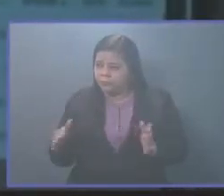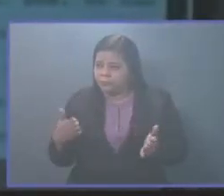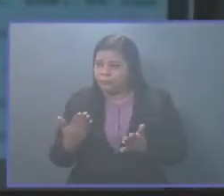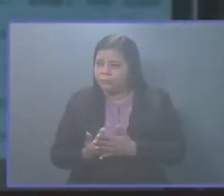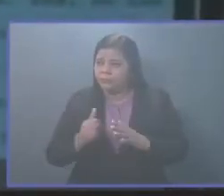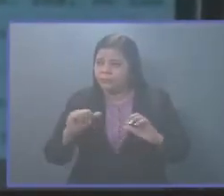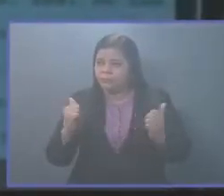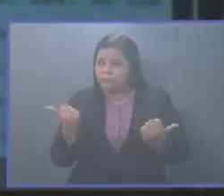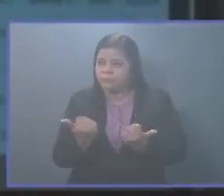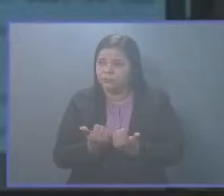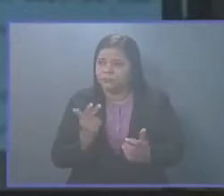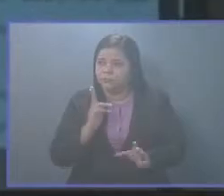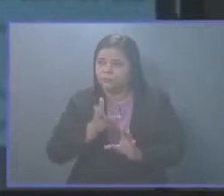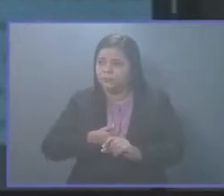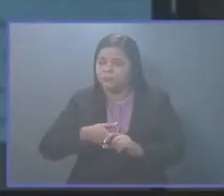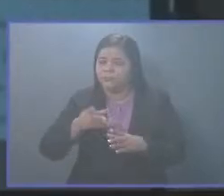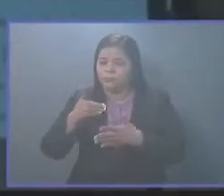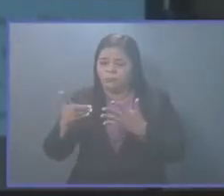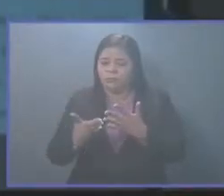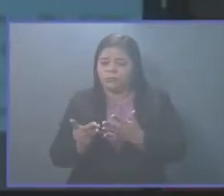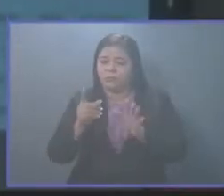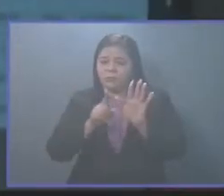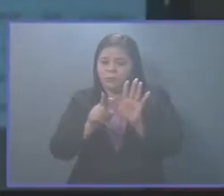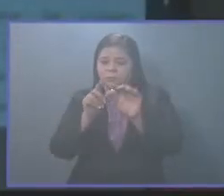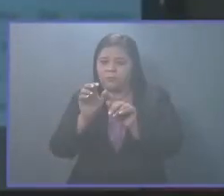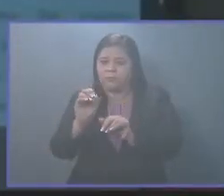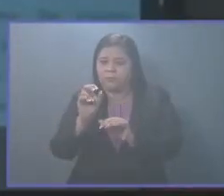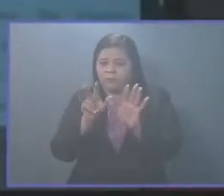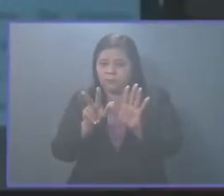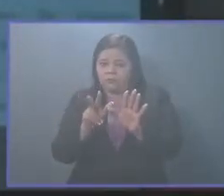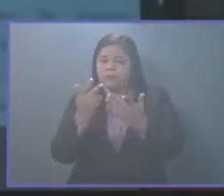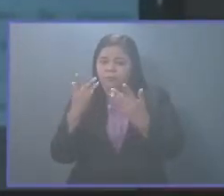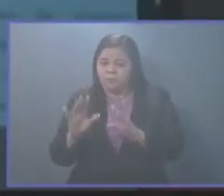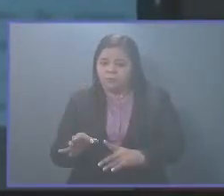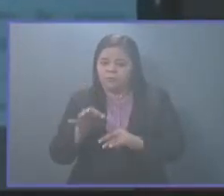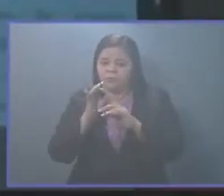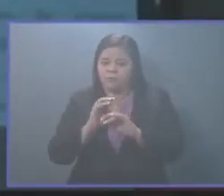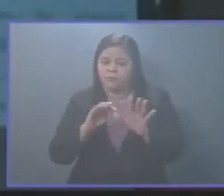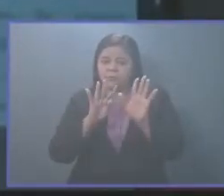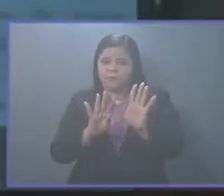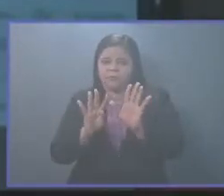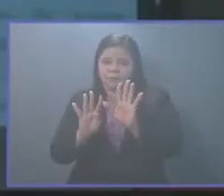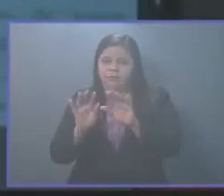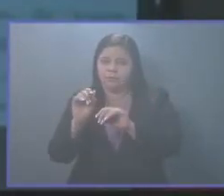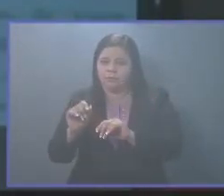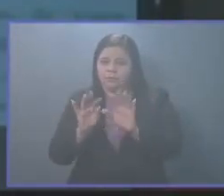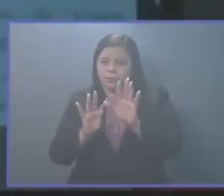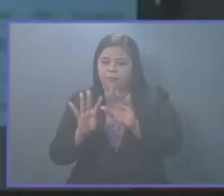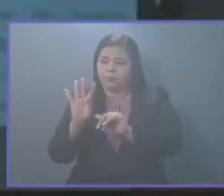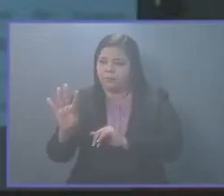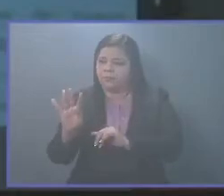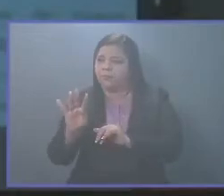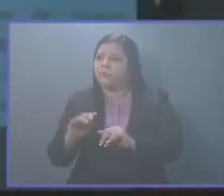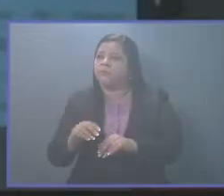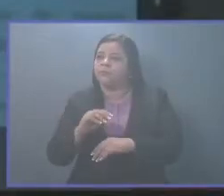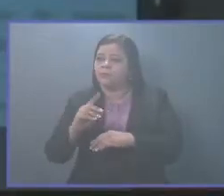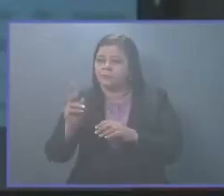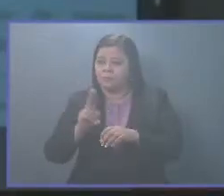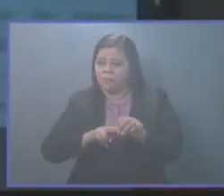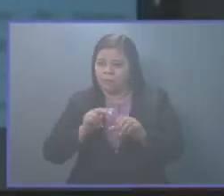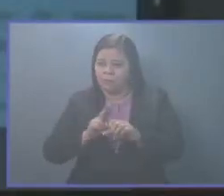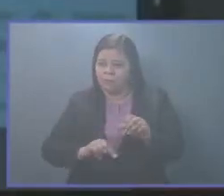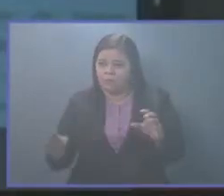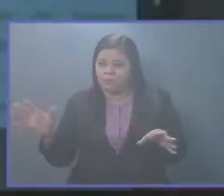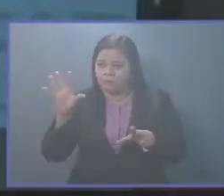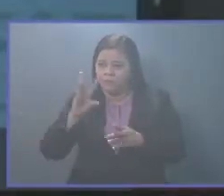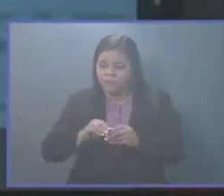mecanismo establecido en el Decreto Legislativo 608, se han asignado 999.3 millones de dólares. De este